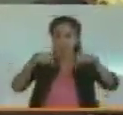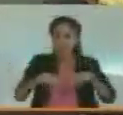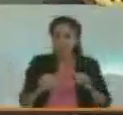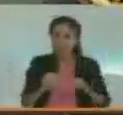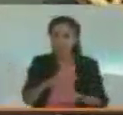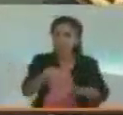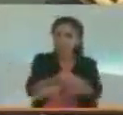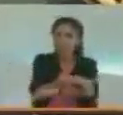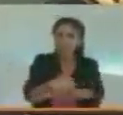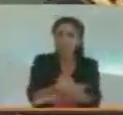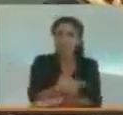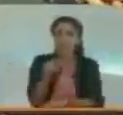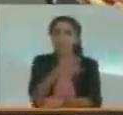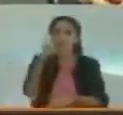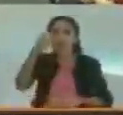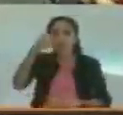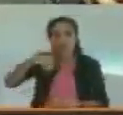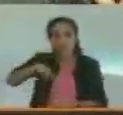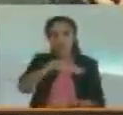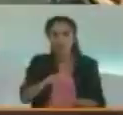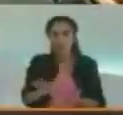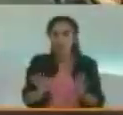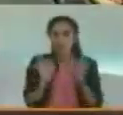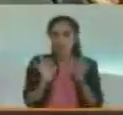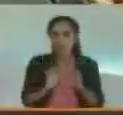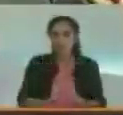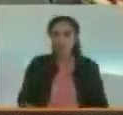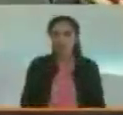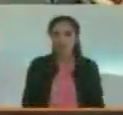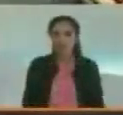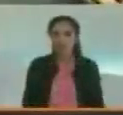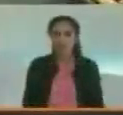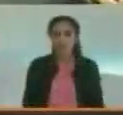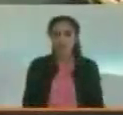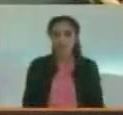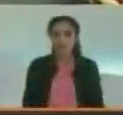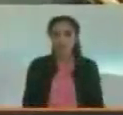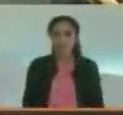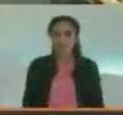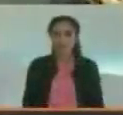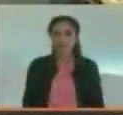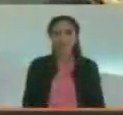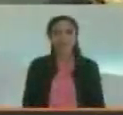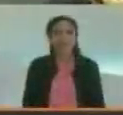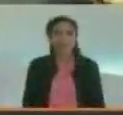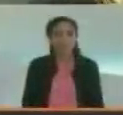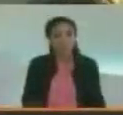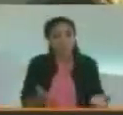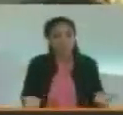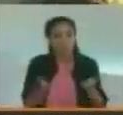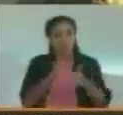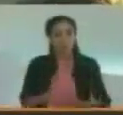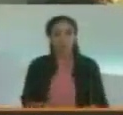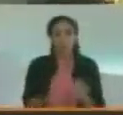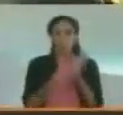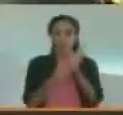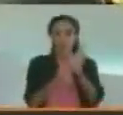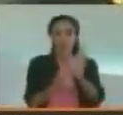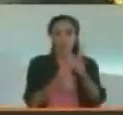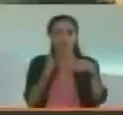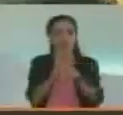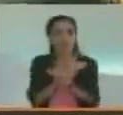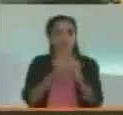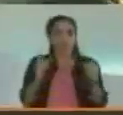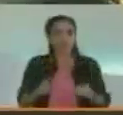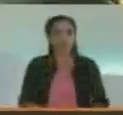el pueblo quiere elegir. El pueblo quiere votar. Y el pueblo está dando una lección de democracia.